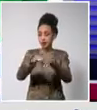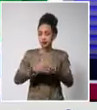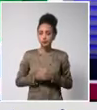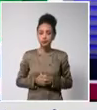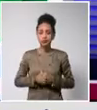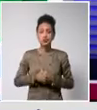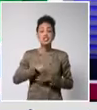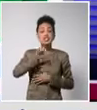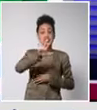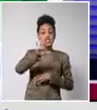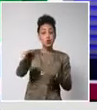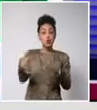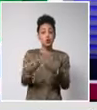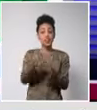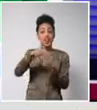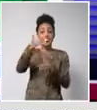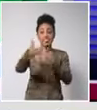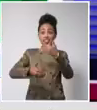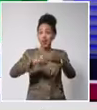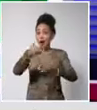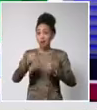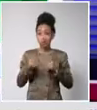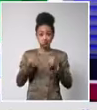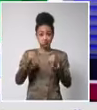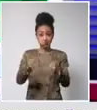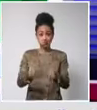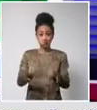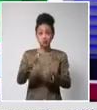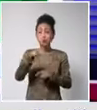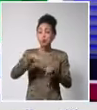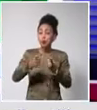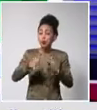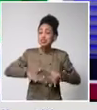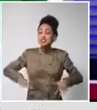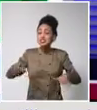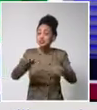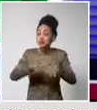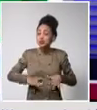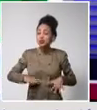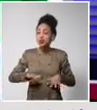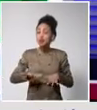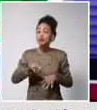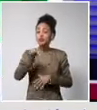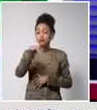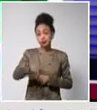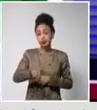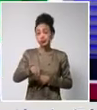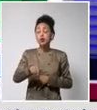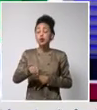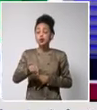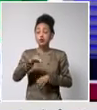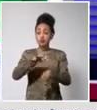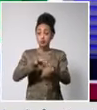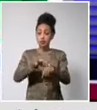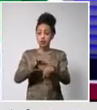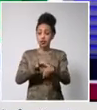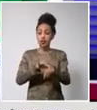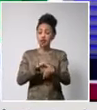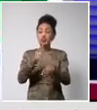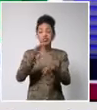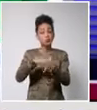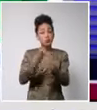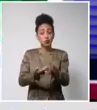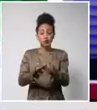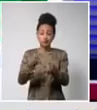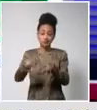de ellos en terapia intensiva por las complicaciones que presentó y en un momento